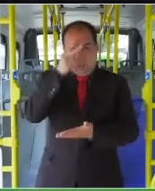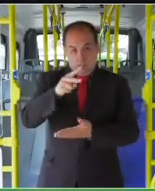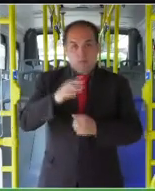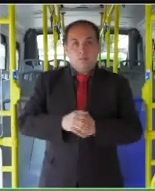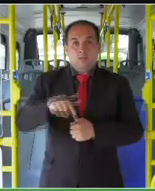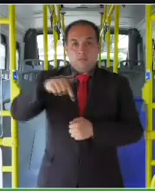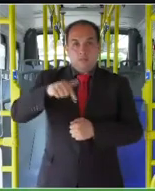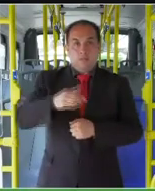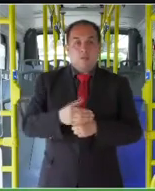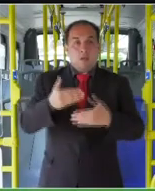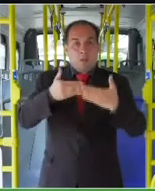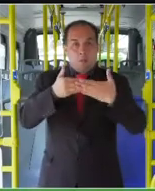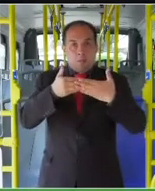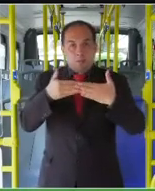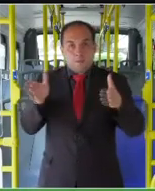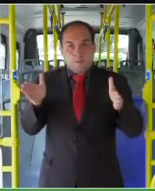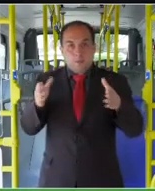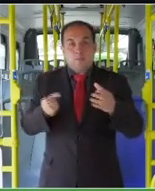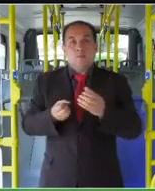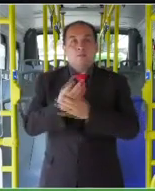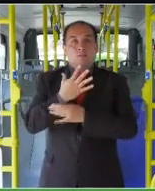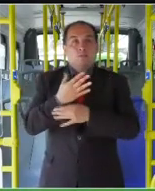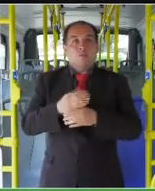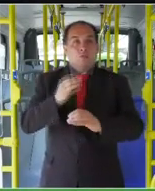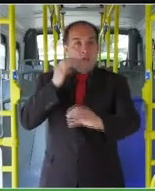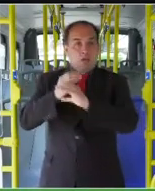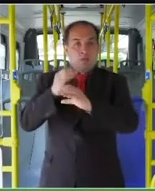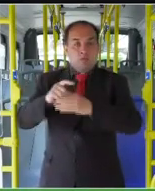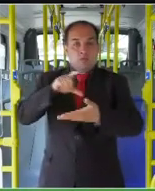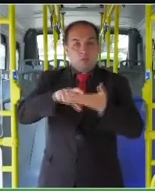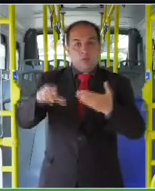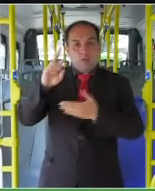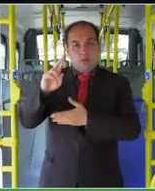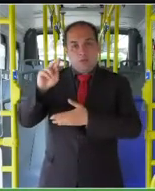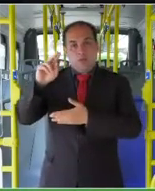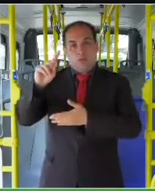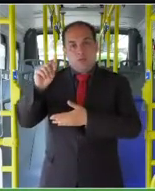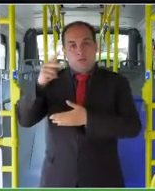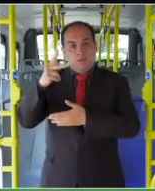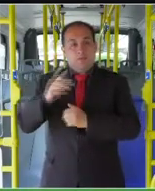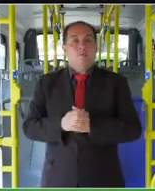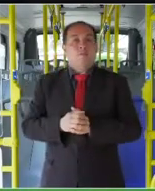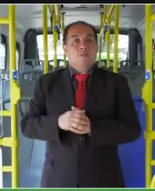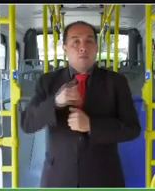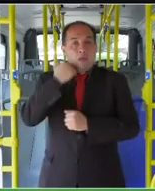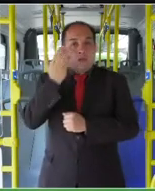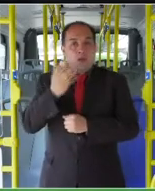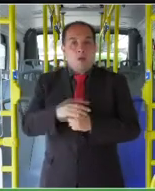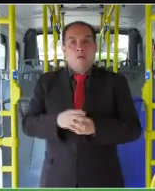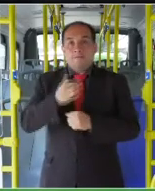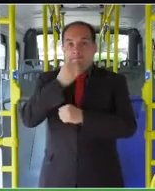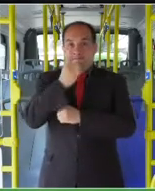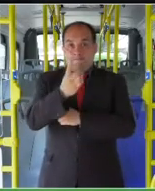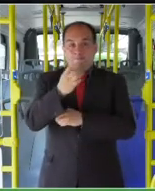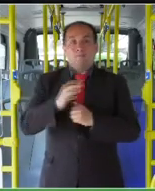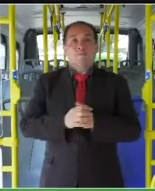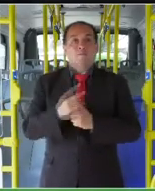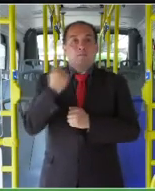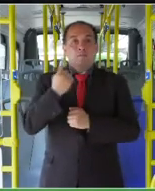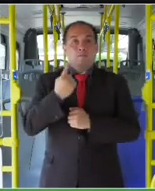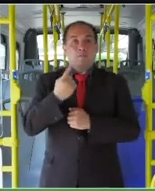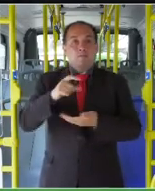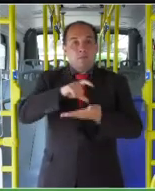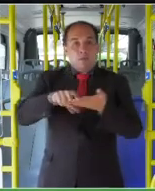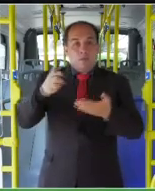México en este banderazo de las nuevas unidades adquiridas por RTP. Quiero recalcar que